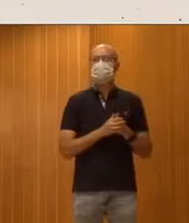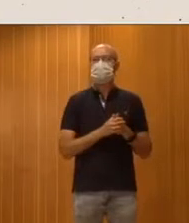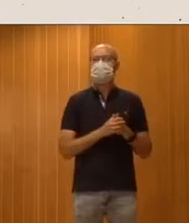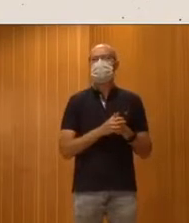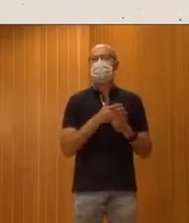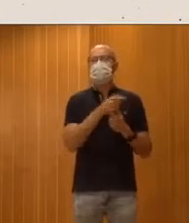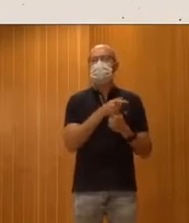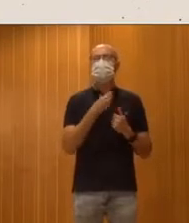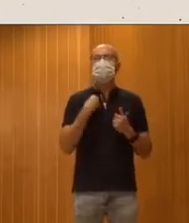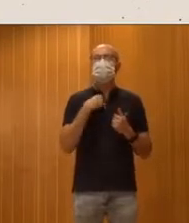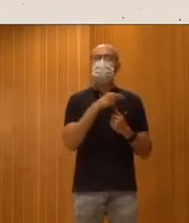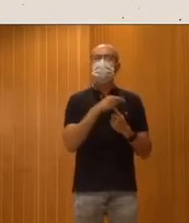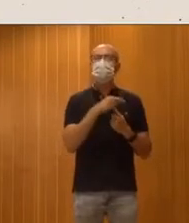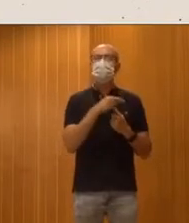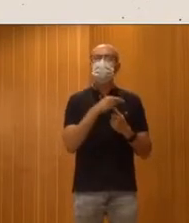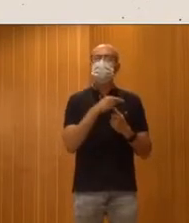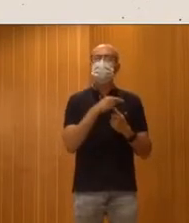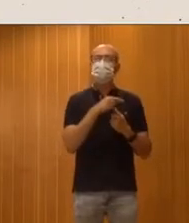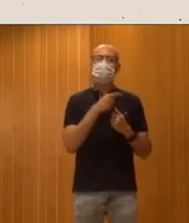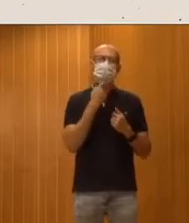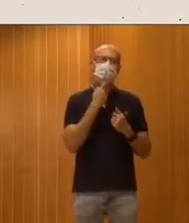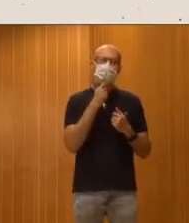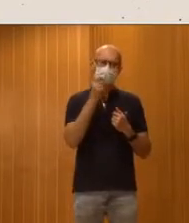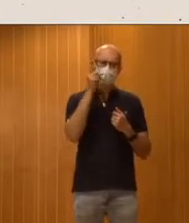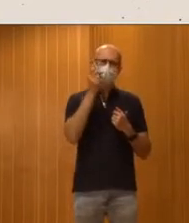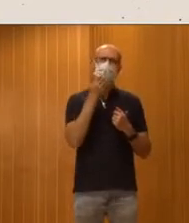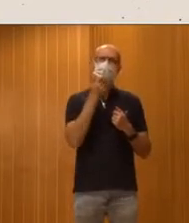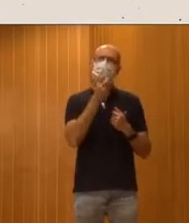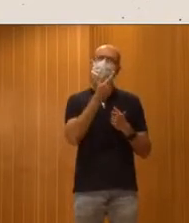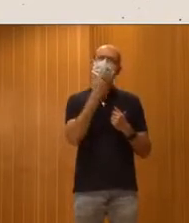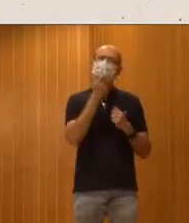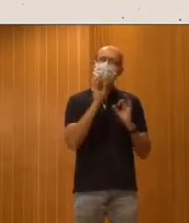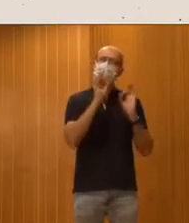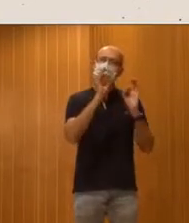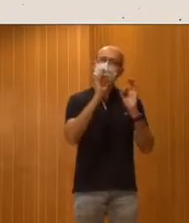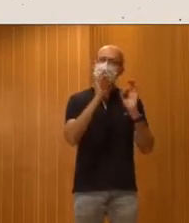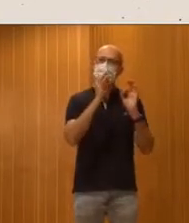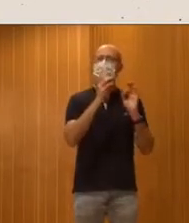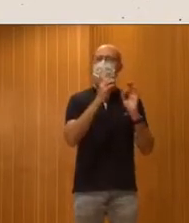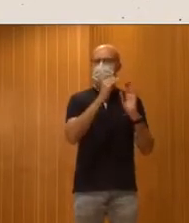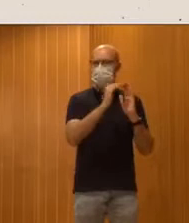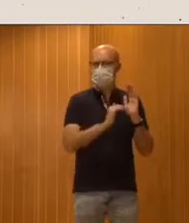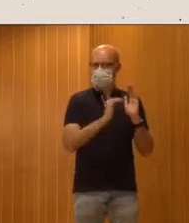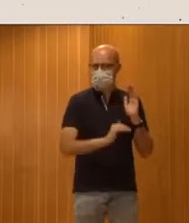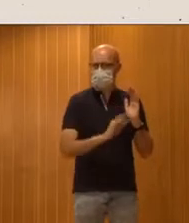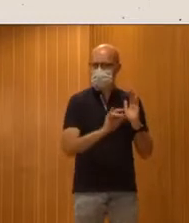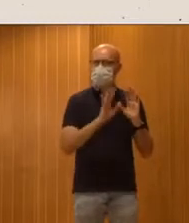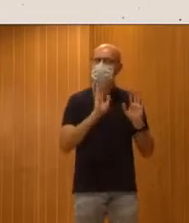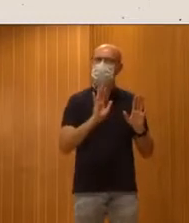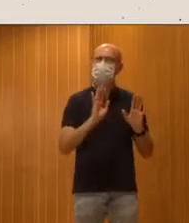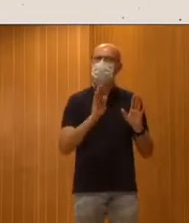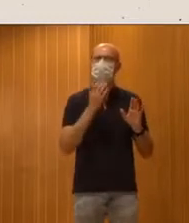y fue un poco, se bajó mucho la prescripción, por ejemplo, de neurolépticos, pero no conseguíamos